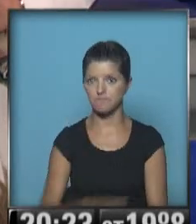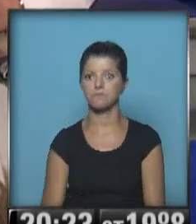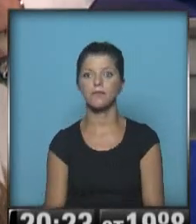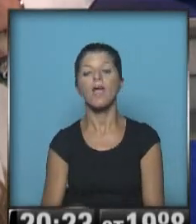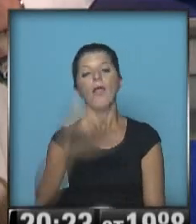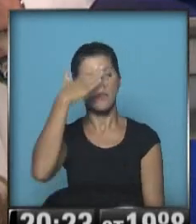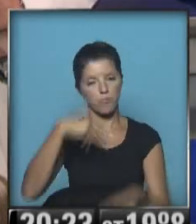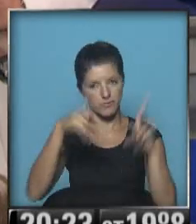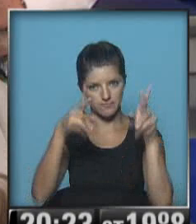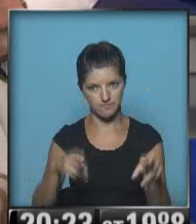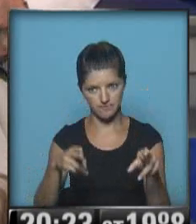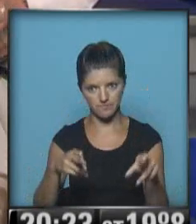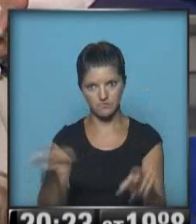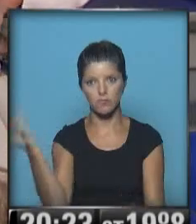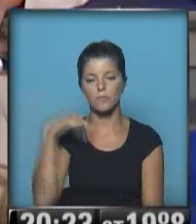después de la